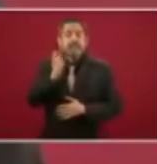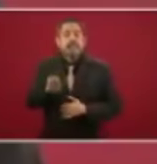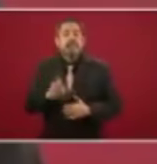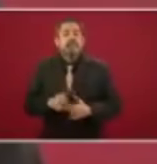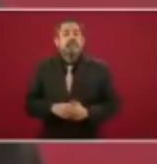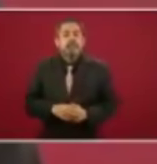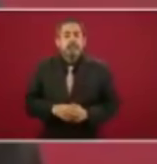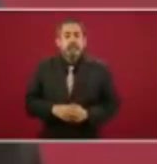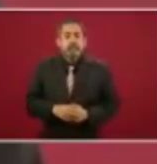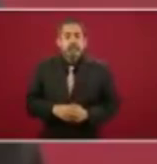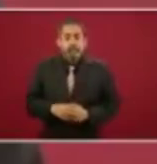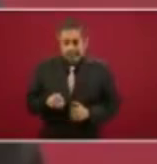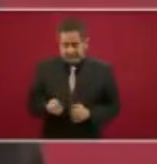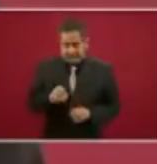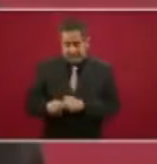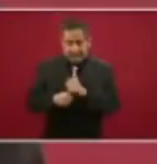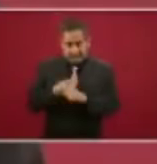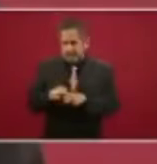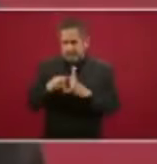desde este año.